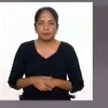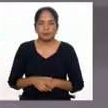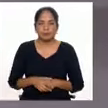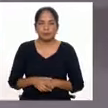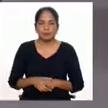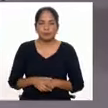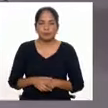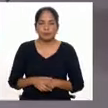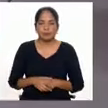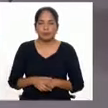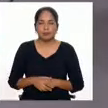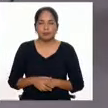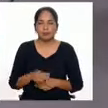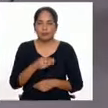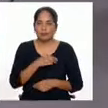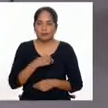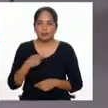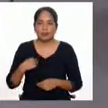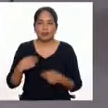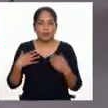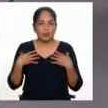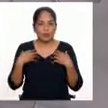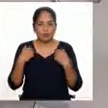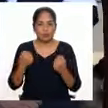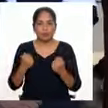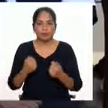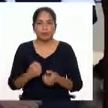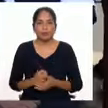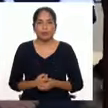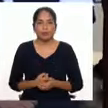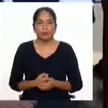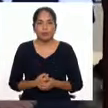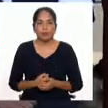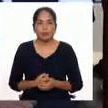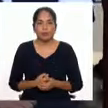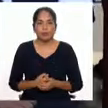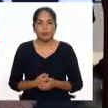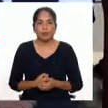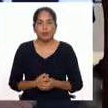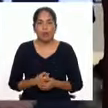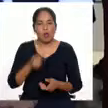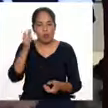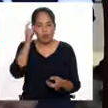señor ministro de Salud, señor congresista de la República,